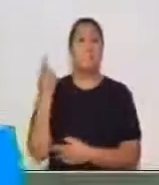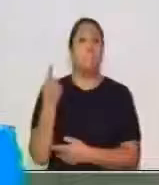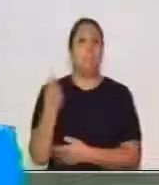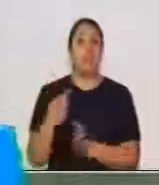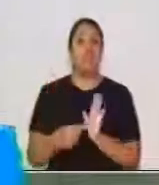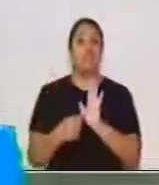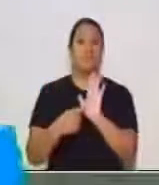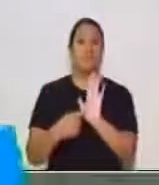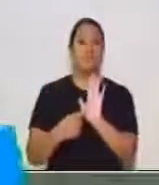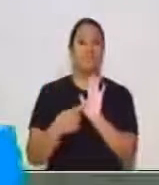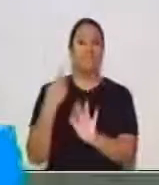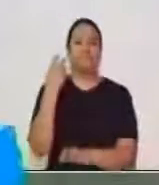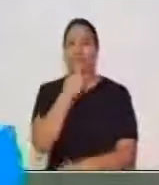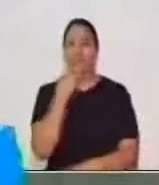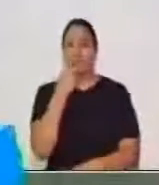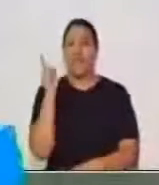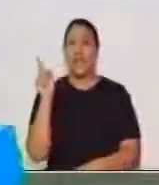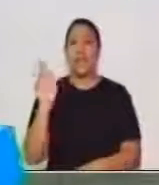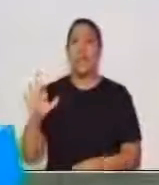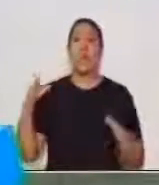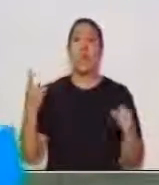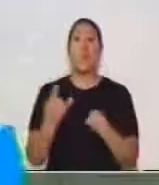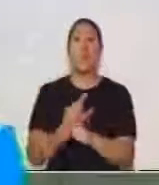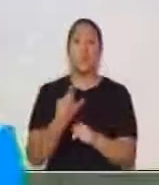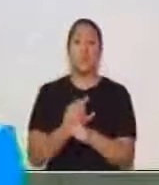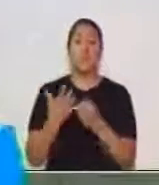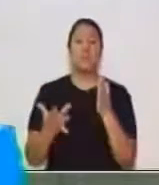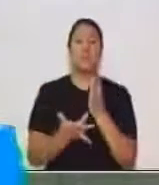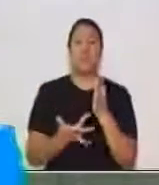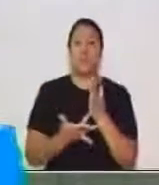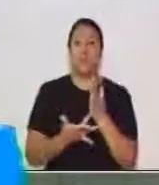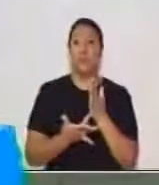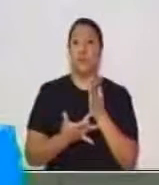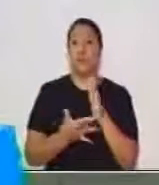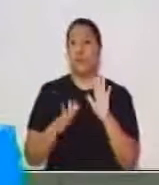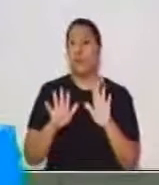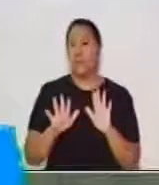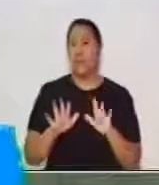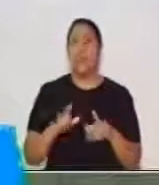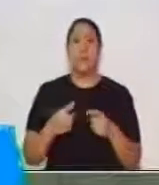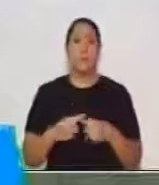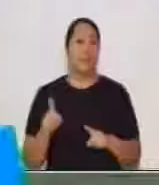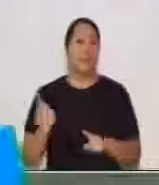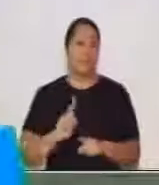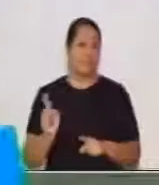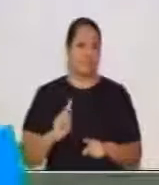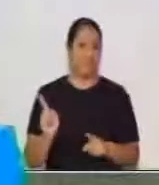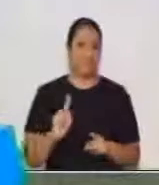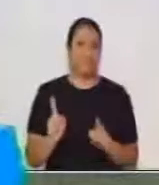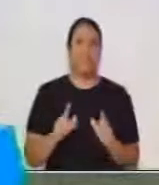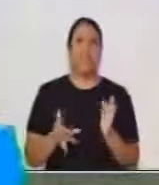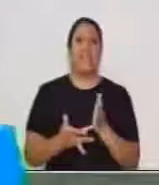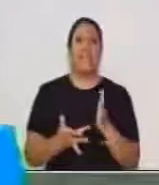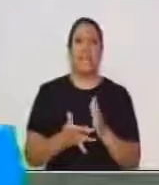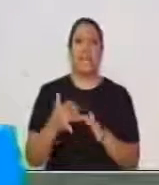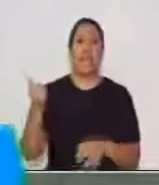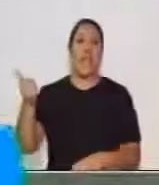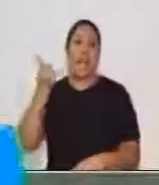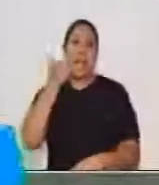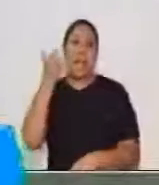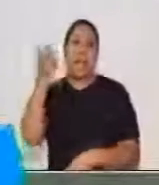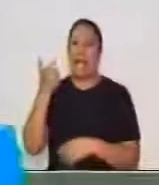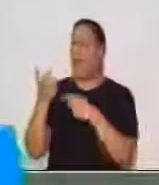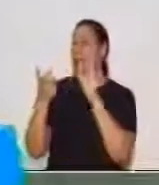tecnología. No estamos hablando tecnología de dispositivos en ese momento como el teléfono, no. Recuerda